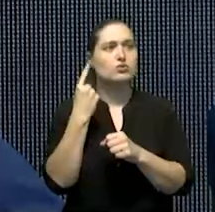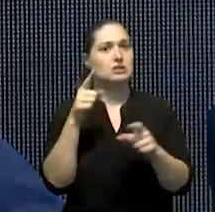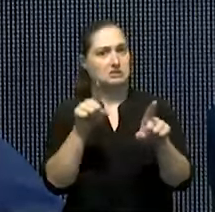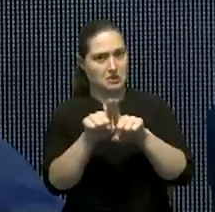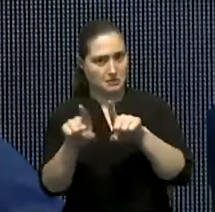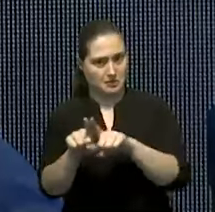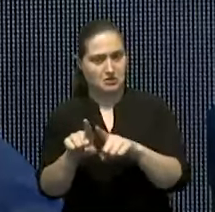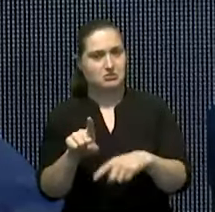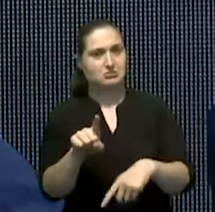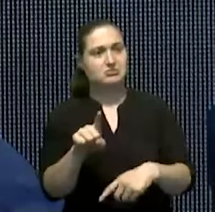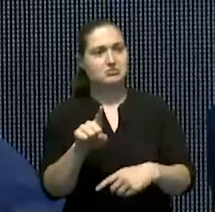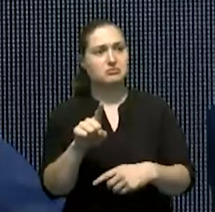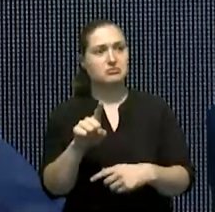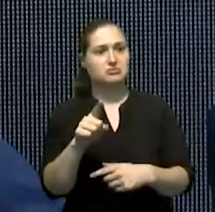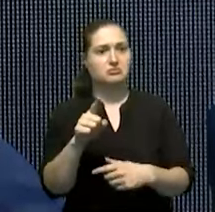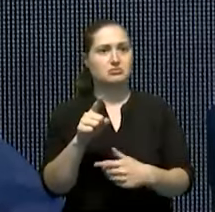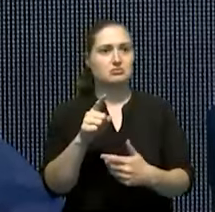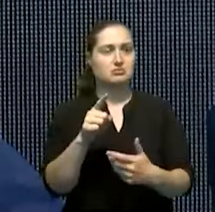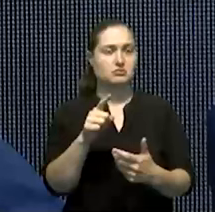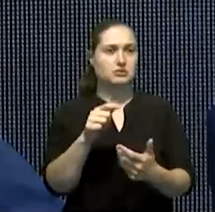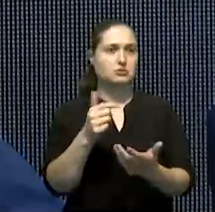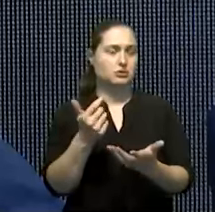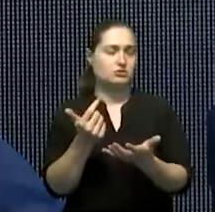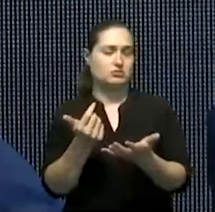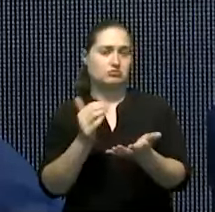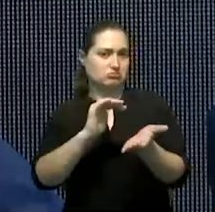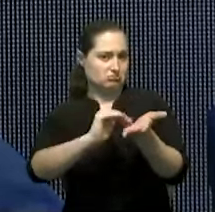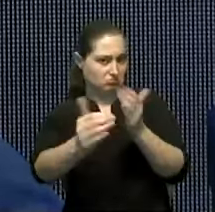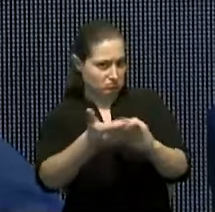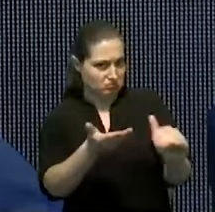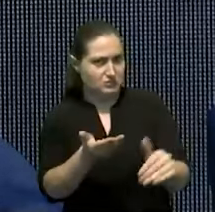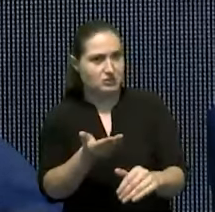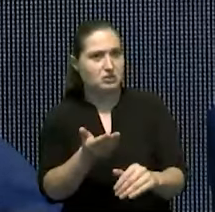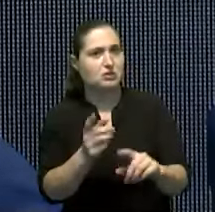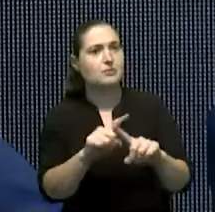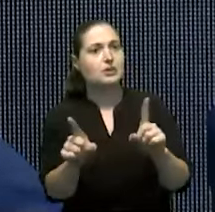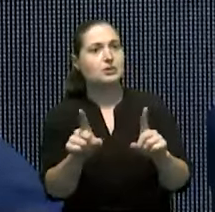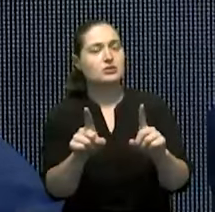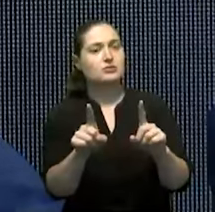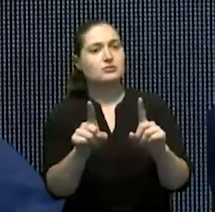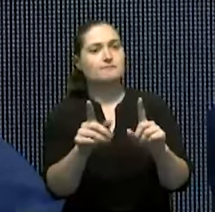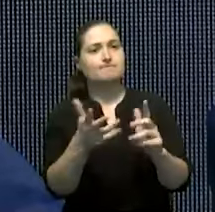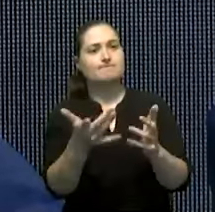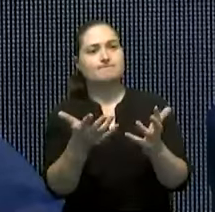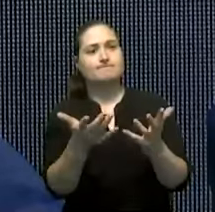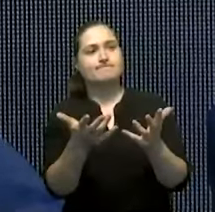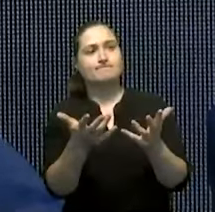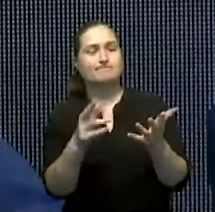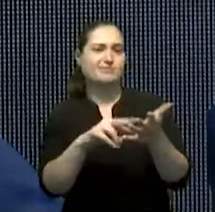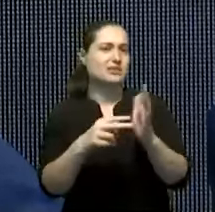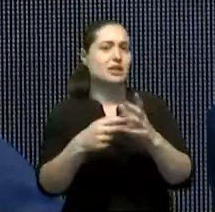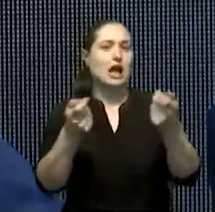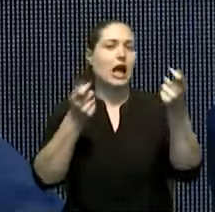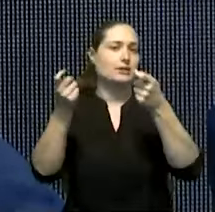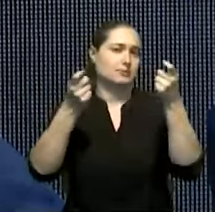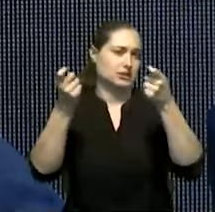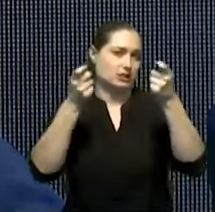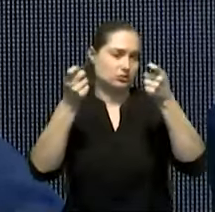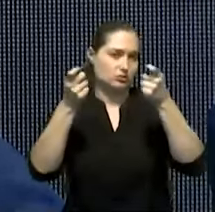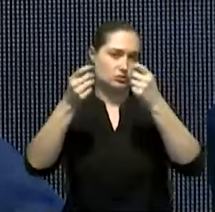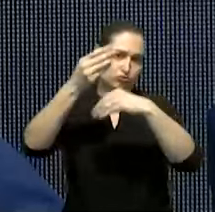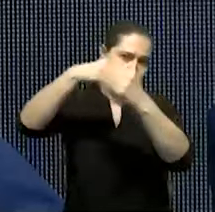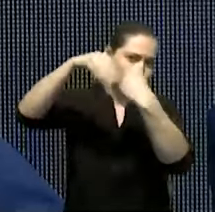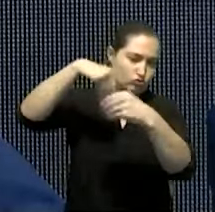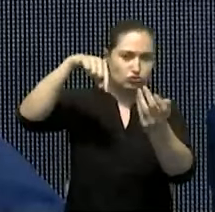Hicimos lo que se denominó una amnistía pero realmente era más bien un un tema de de manejo administrativo con con